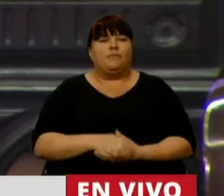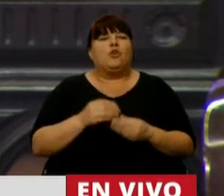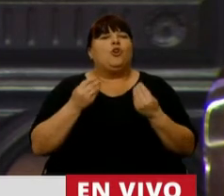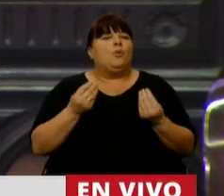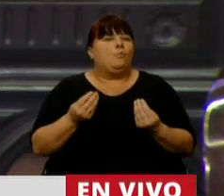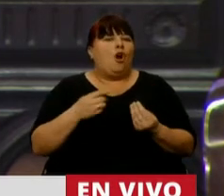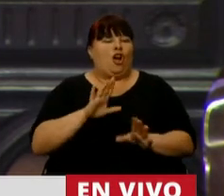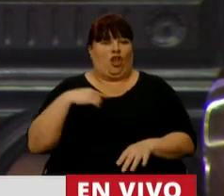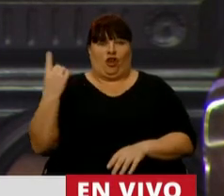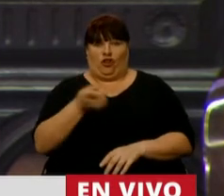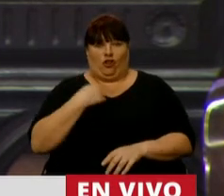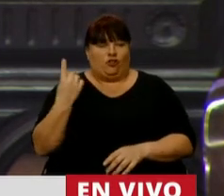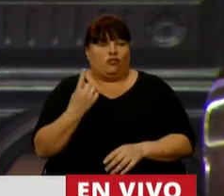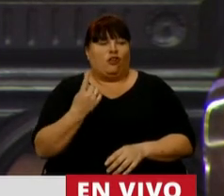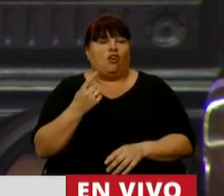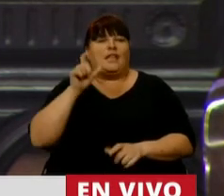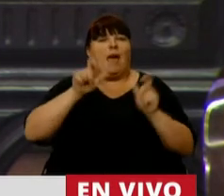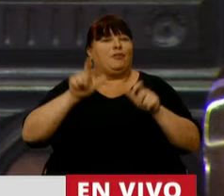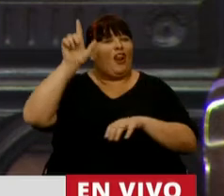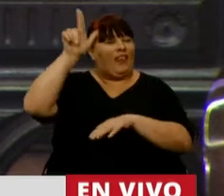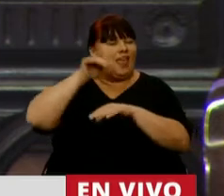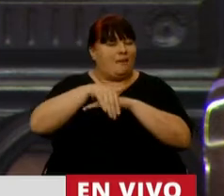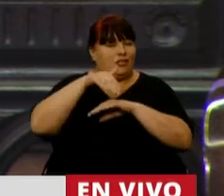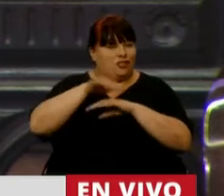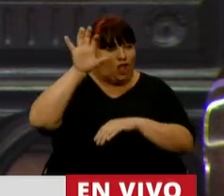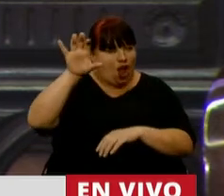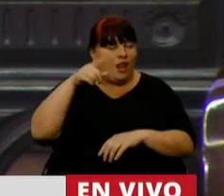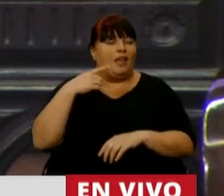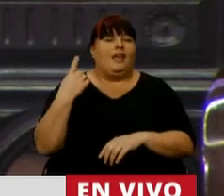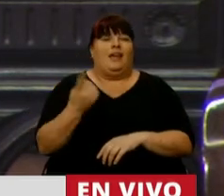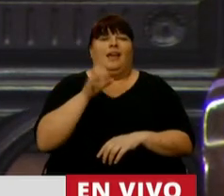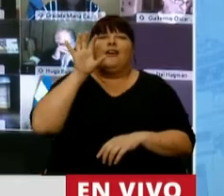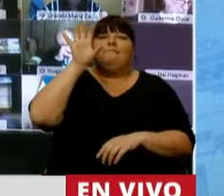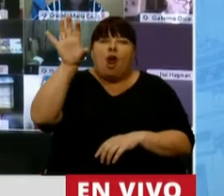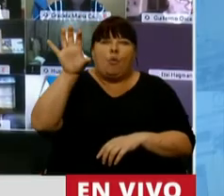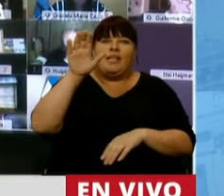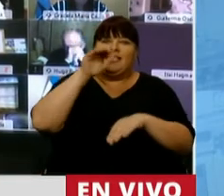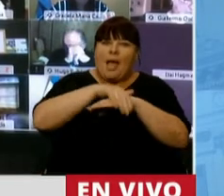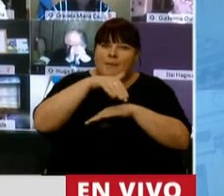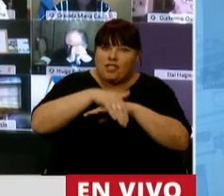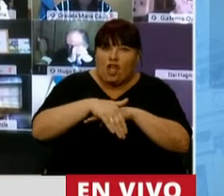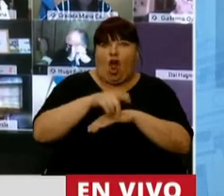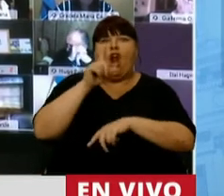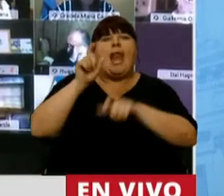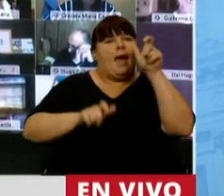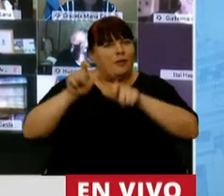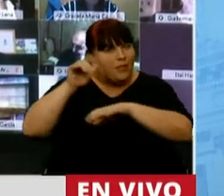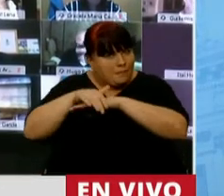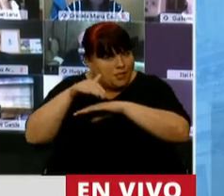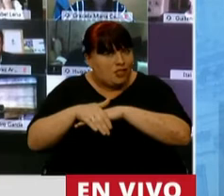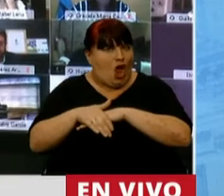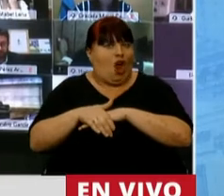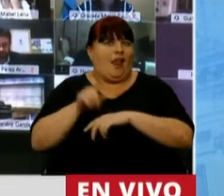porque para nosotros, los misioneros, para la provincia de Misiones, para